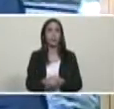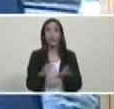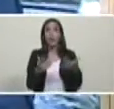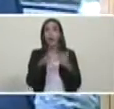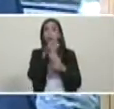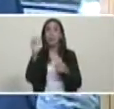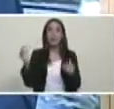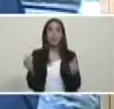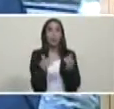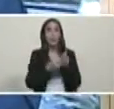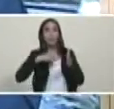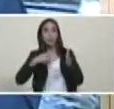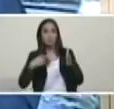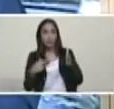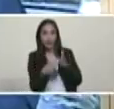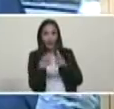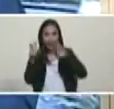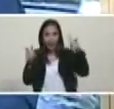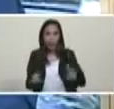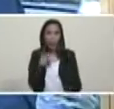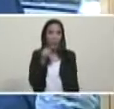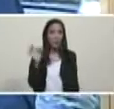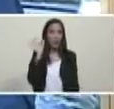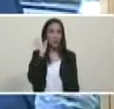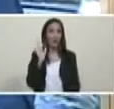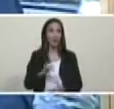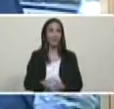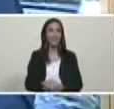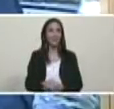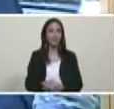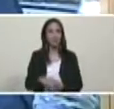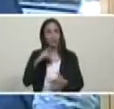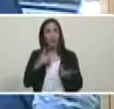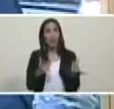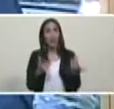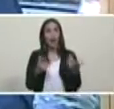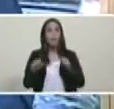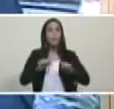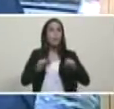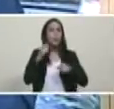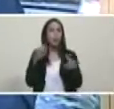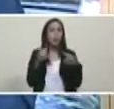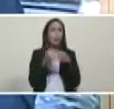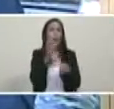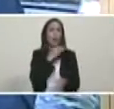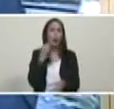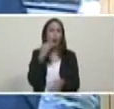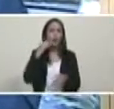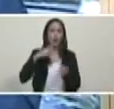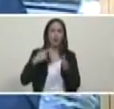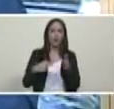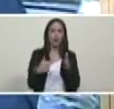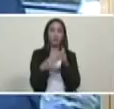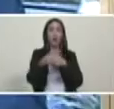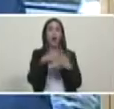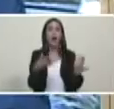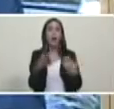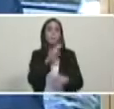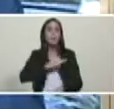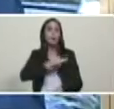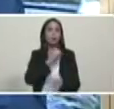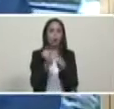30.000 recreadores y recreadoras del movimiento de jóvenes recreadoras de la misión Chamba